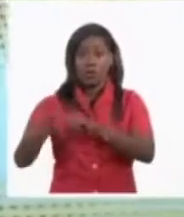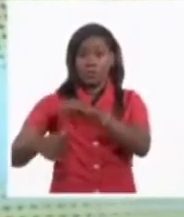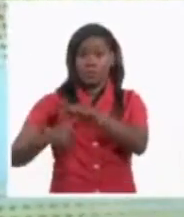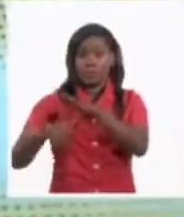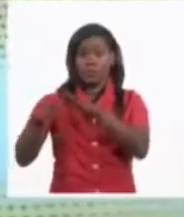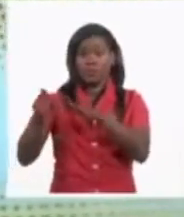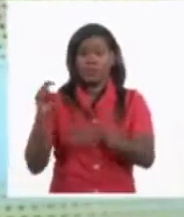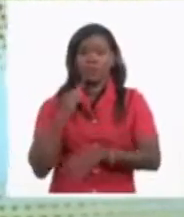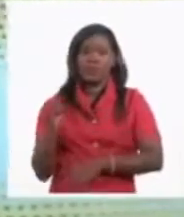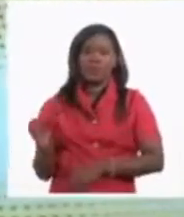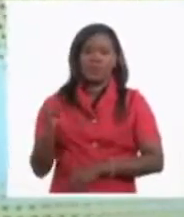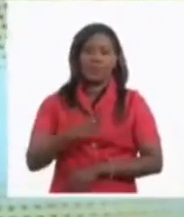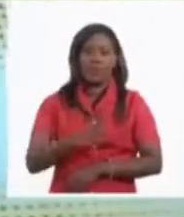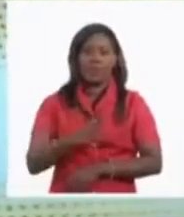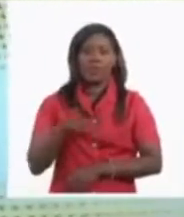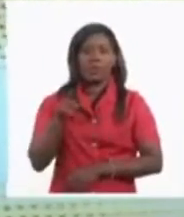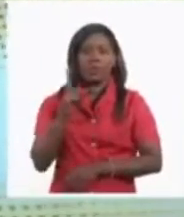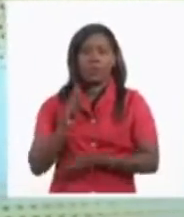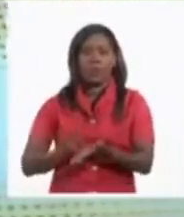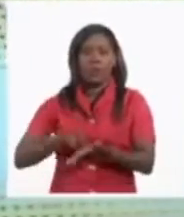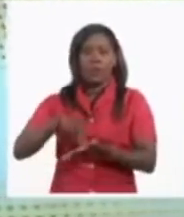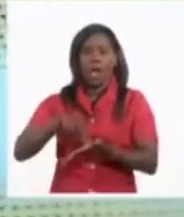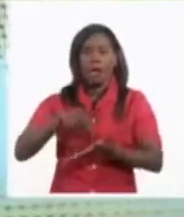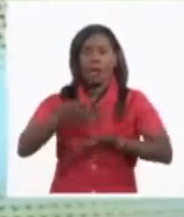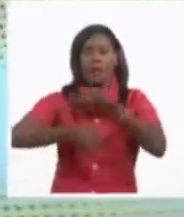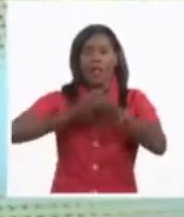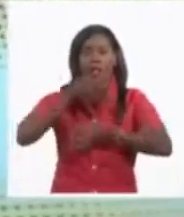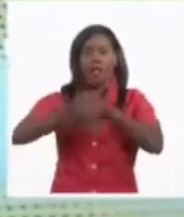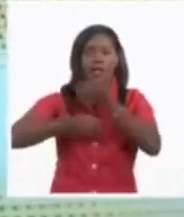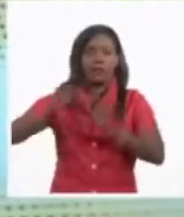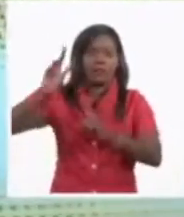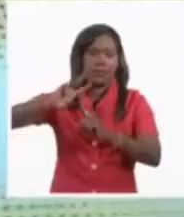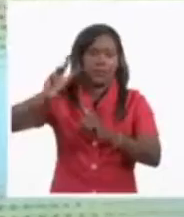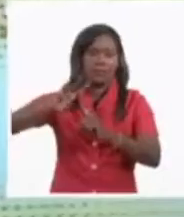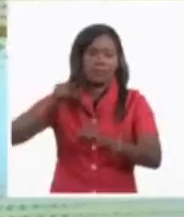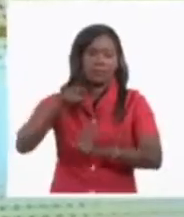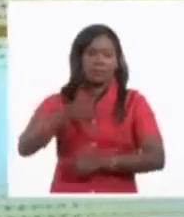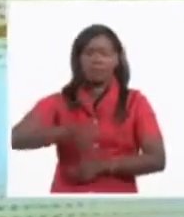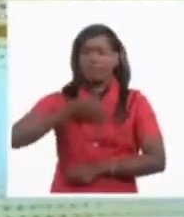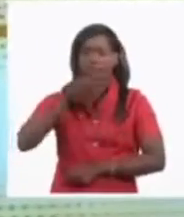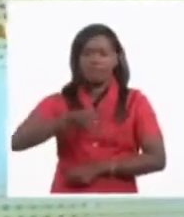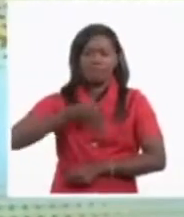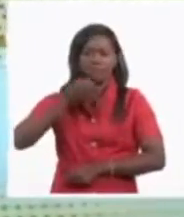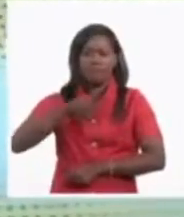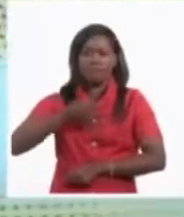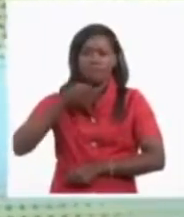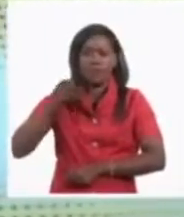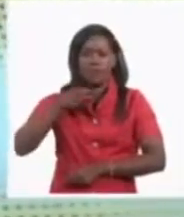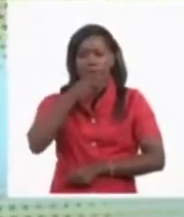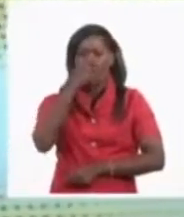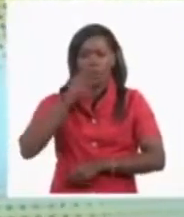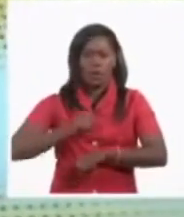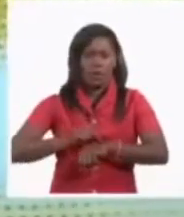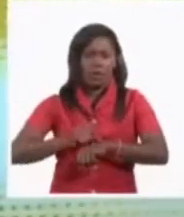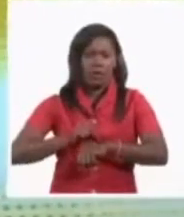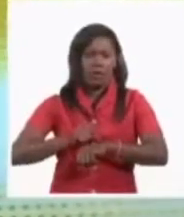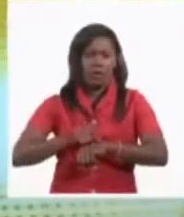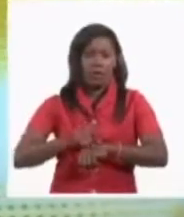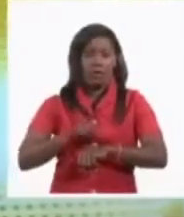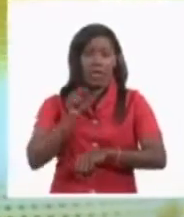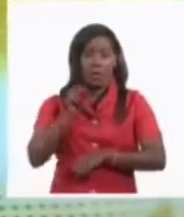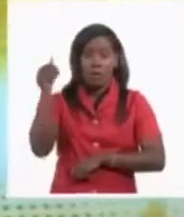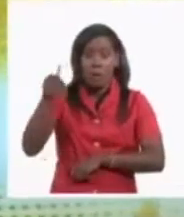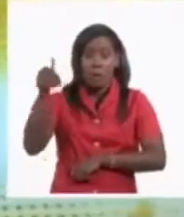hizo en un debate televisivo de TV Globo que terminó en horas de la madrugada de hoy. En el mismo